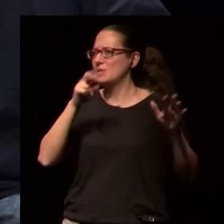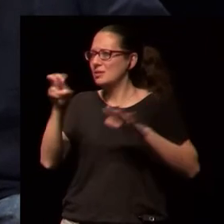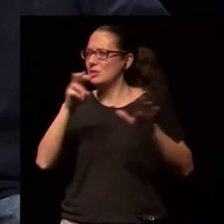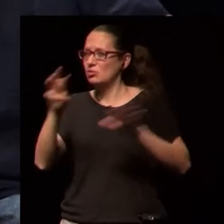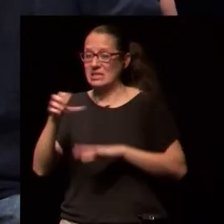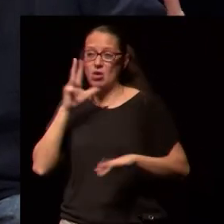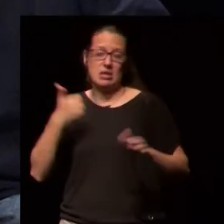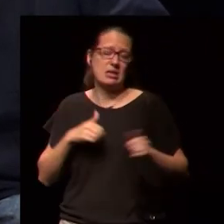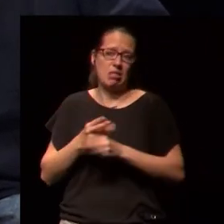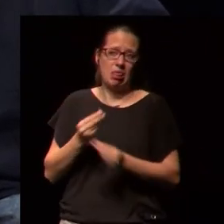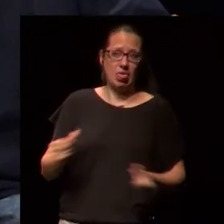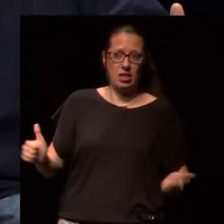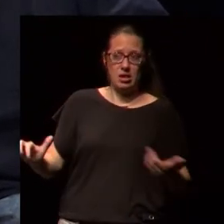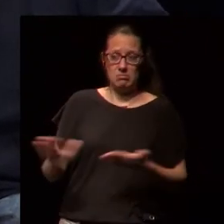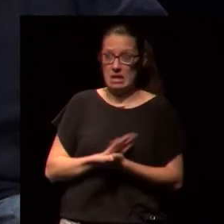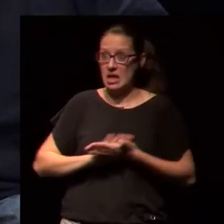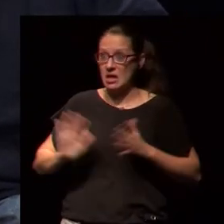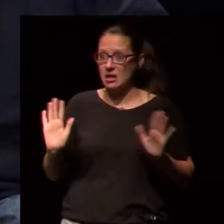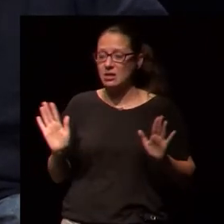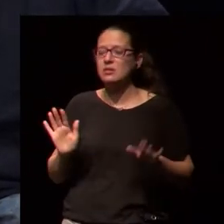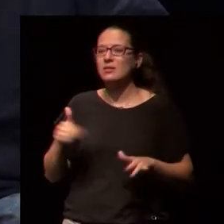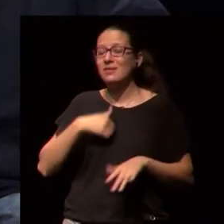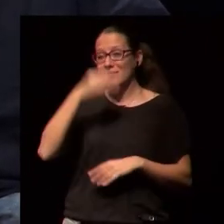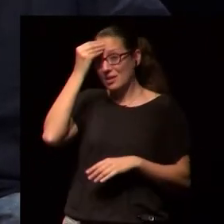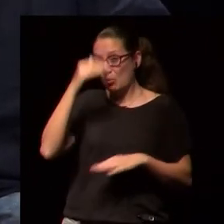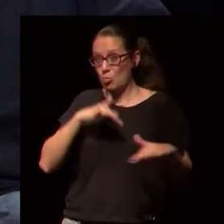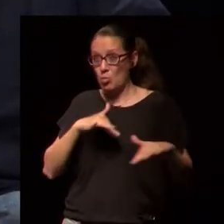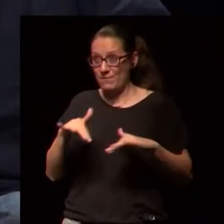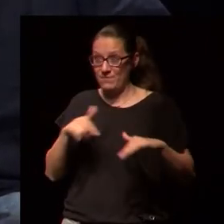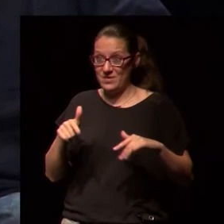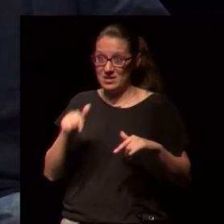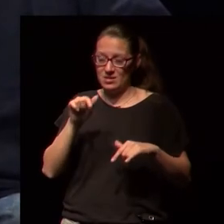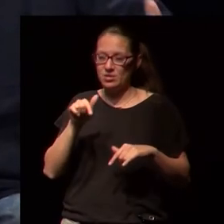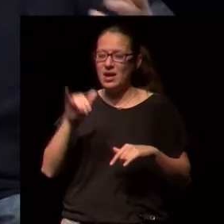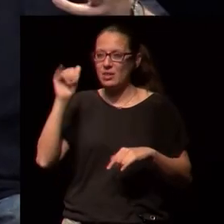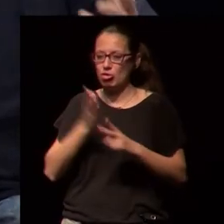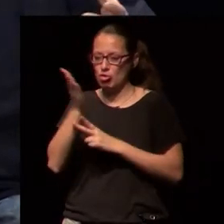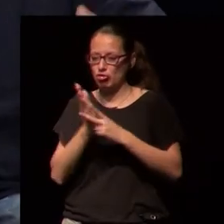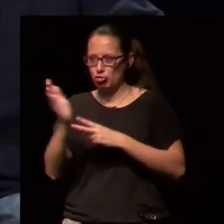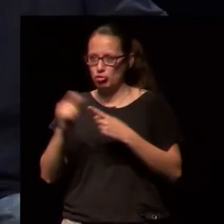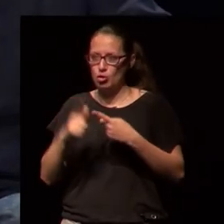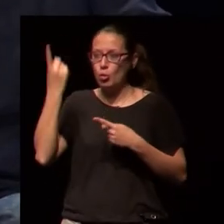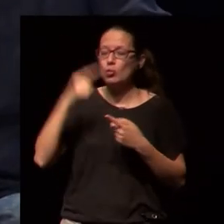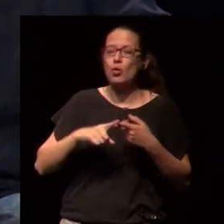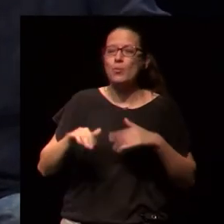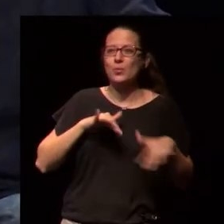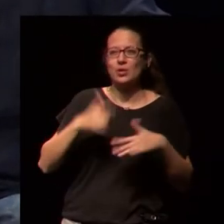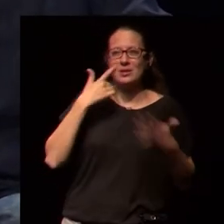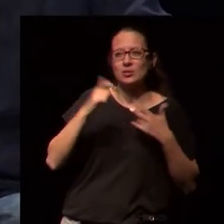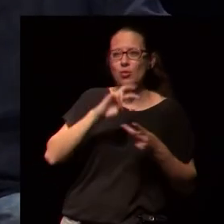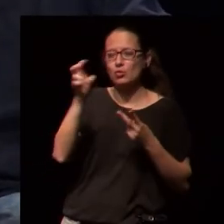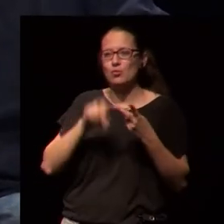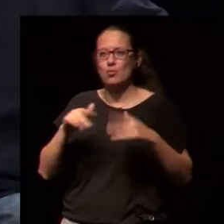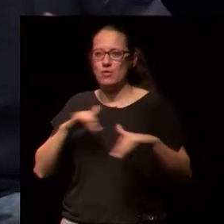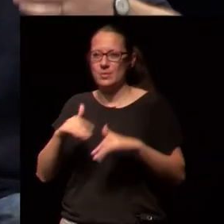el movimiento, yo creo, tiene dos sentidos, como movimiento artístico y como movimiento político. Y